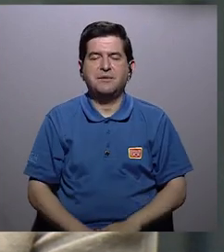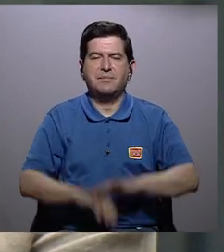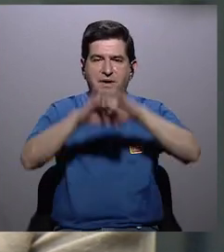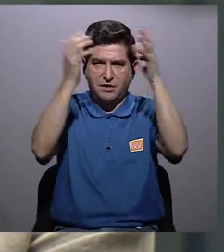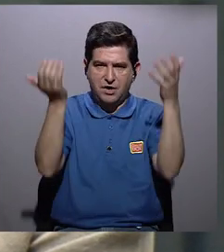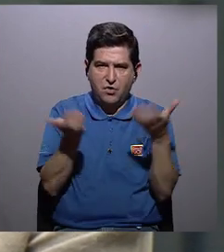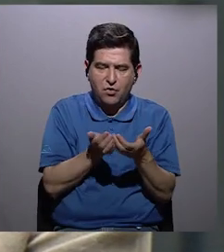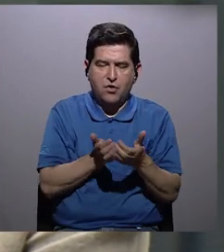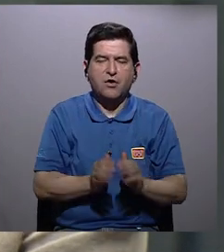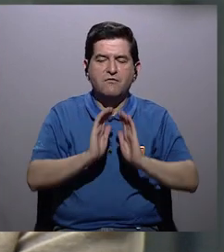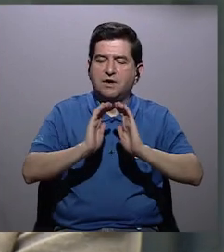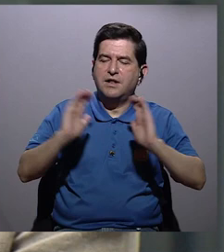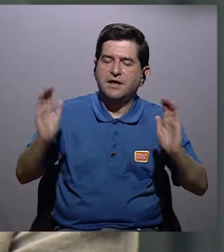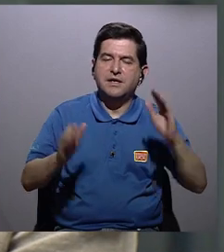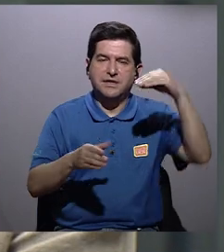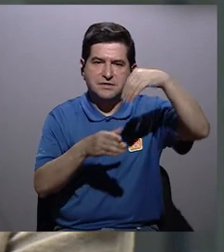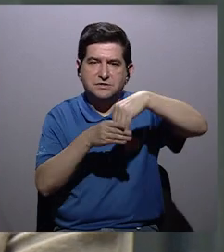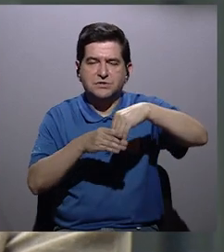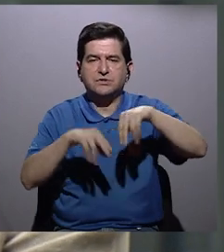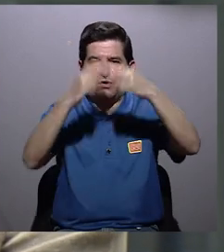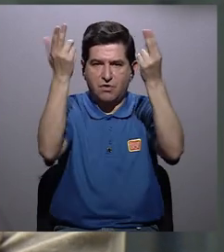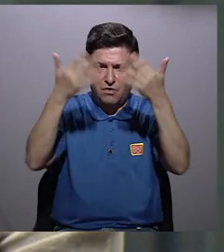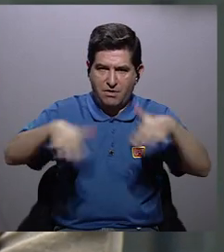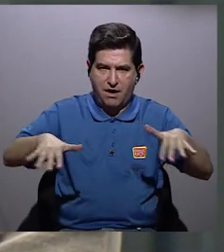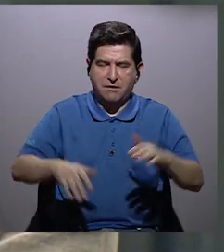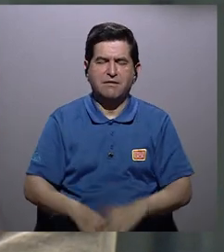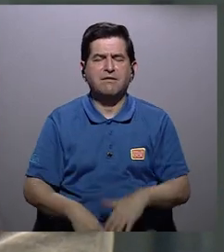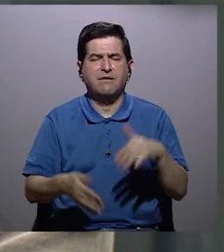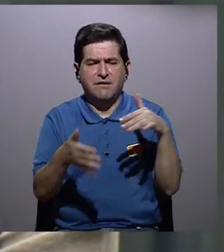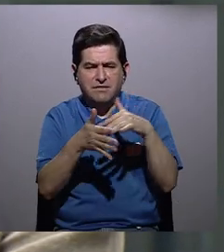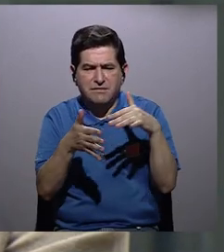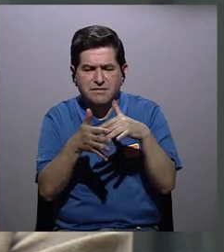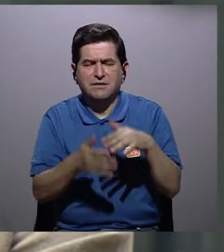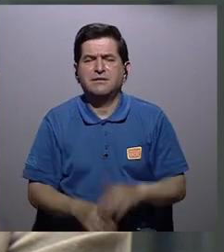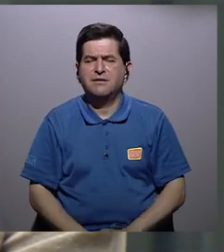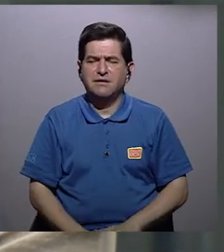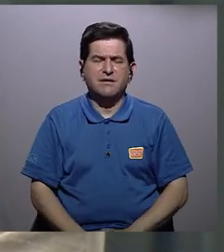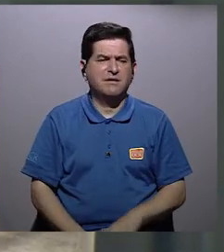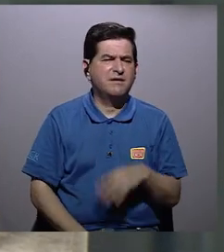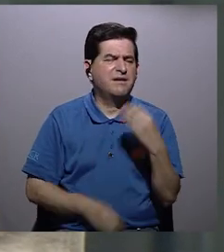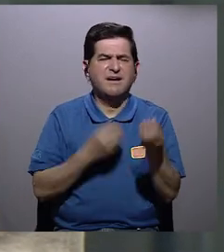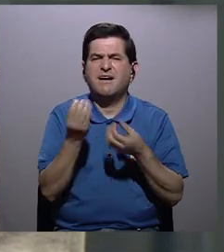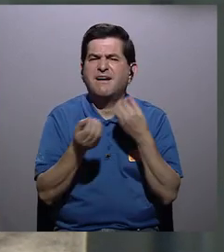precisamente lo que le interesa es estudiar qué están haciendo